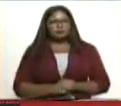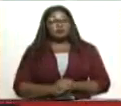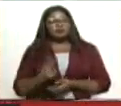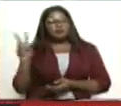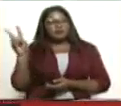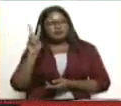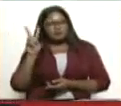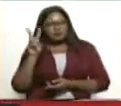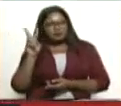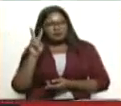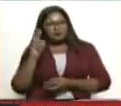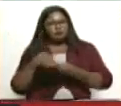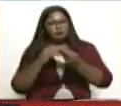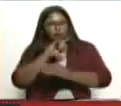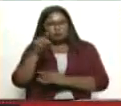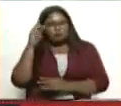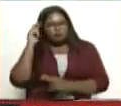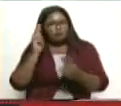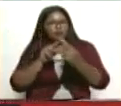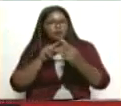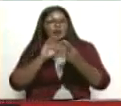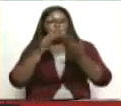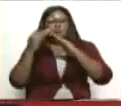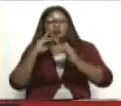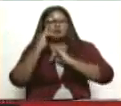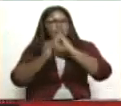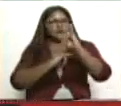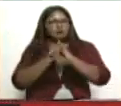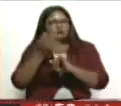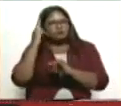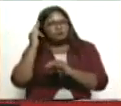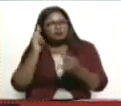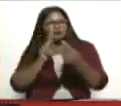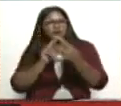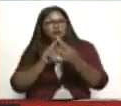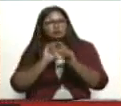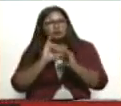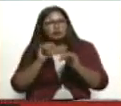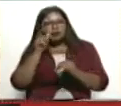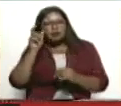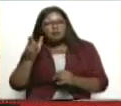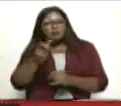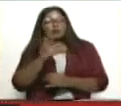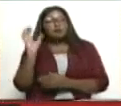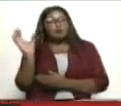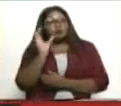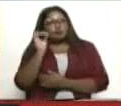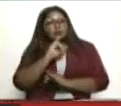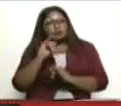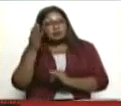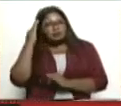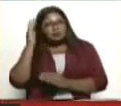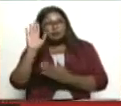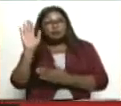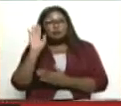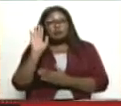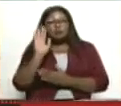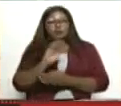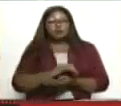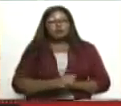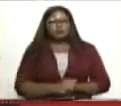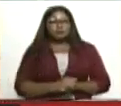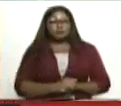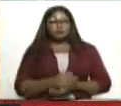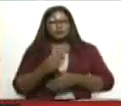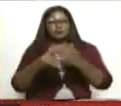como bien lo sabe la comunidad internacional y lo sabe el pueblo de Colombia, ha estado comprometida